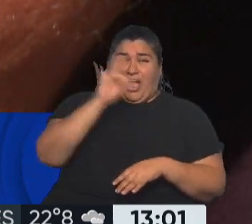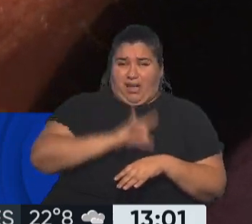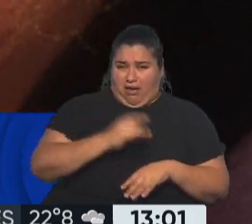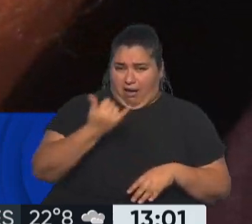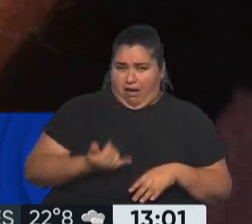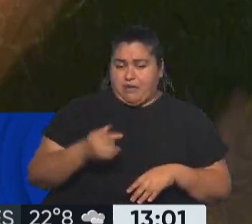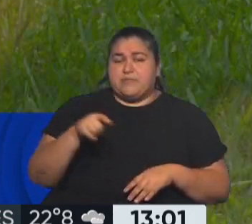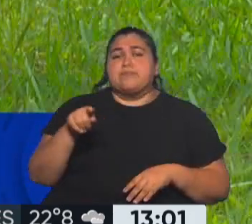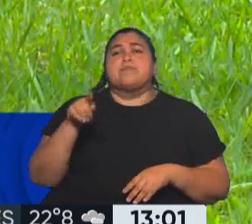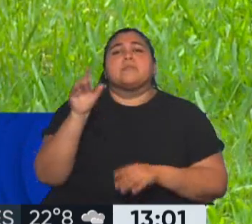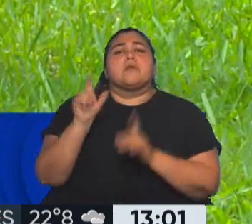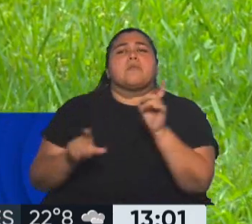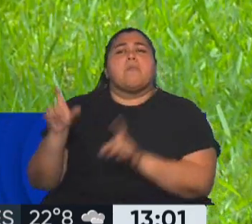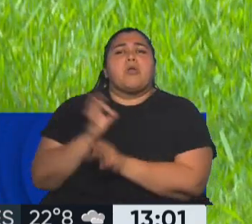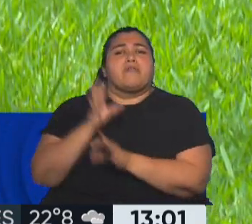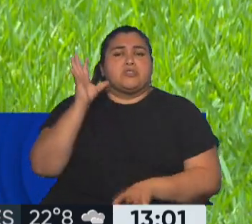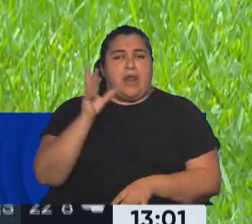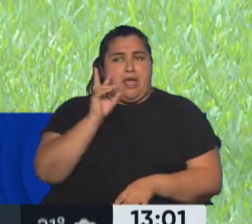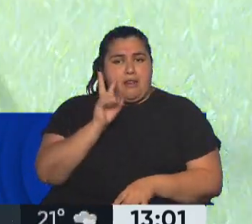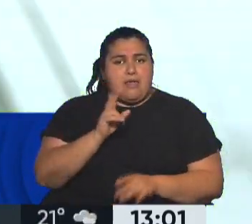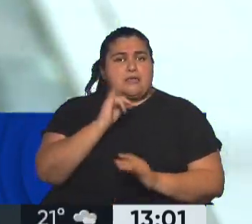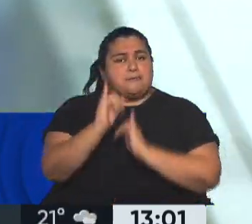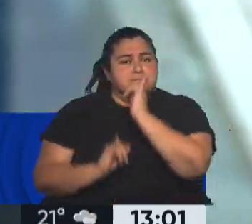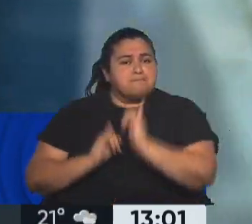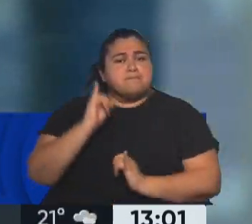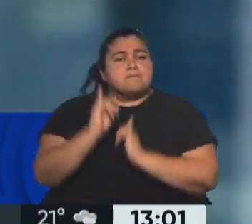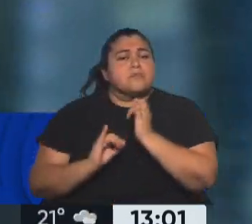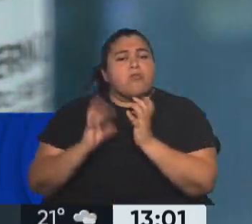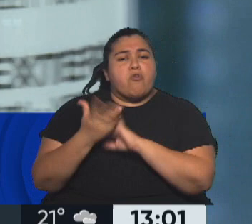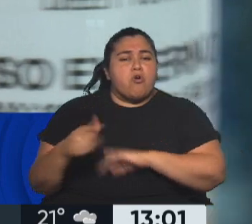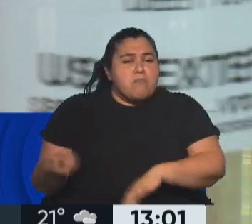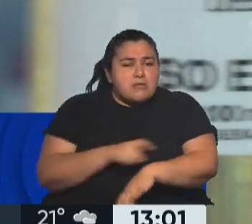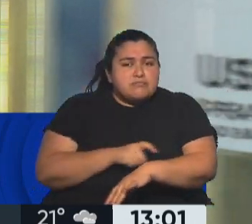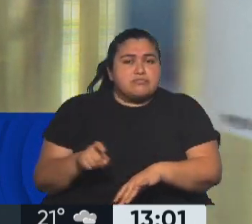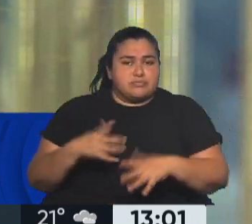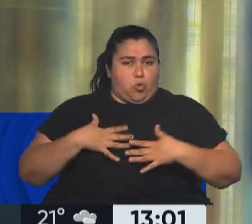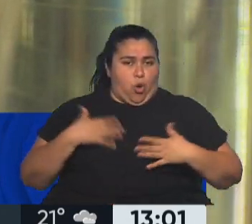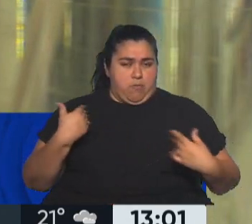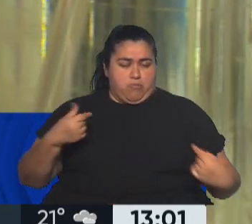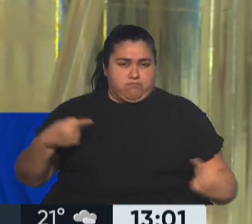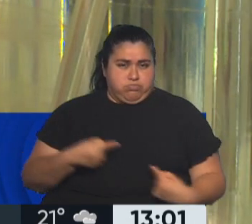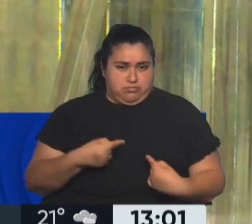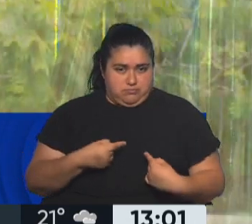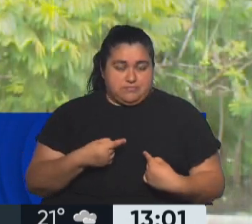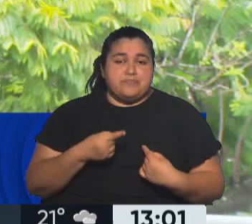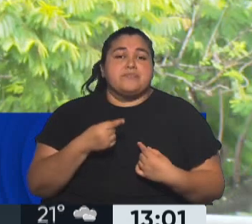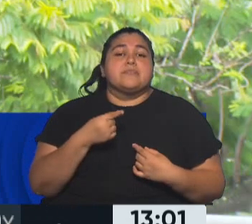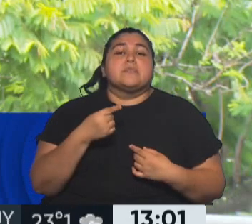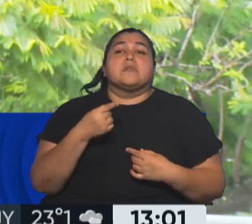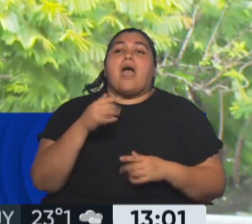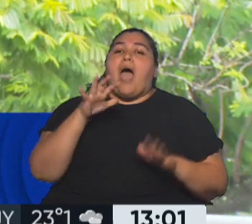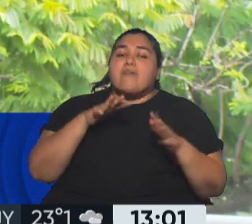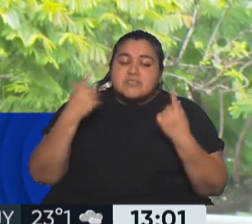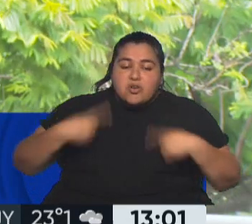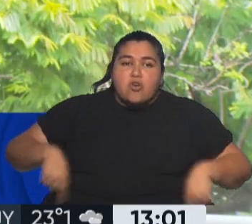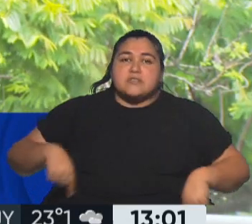especialistas advierten sobre la utilización de productos que no son para uso corporal todo producto que utilice uno